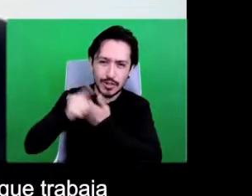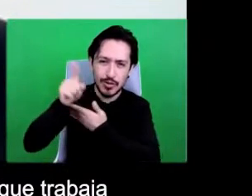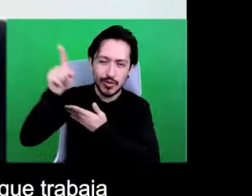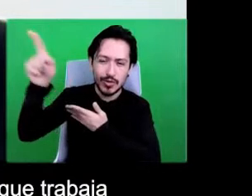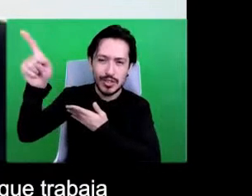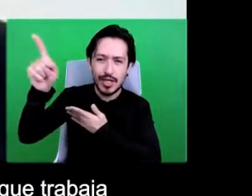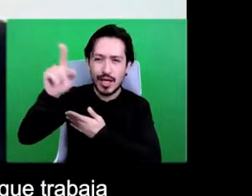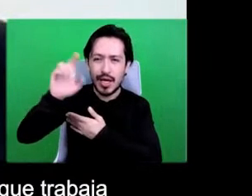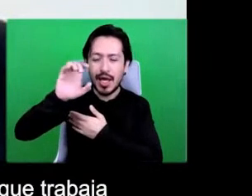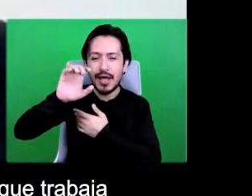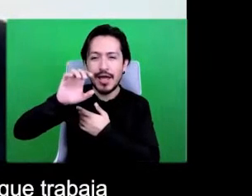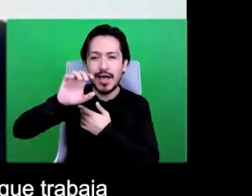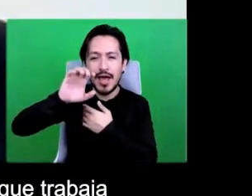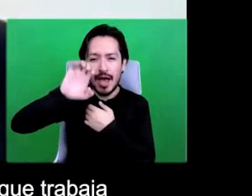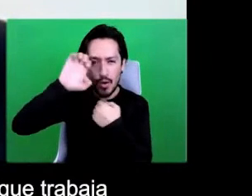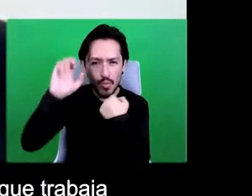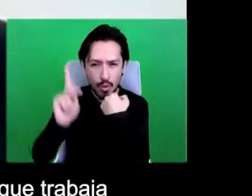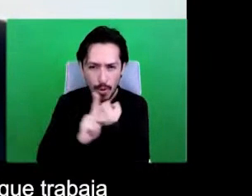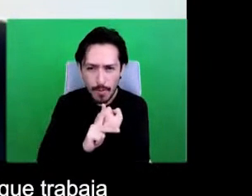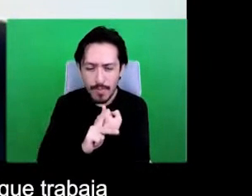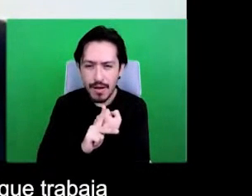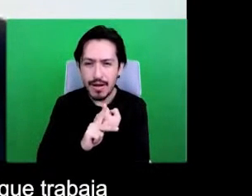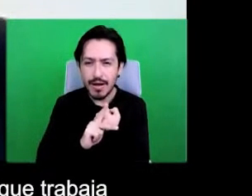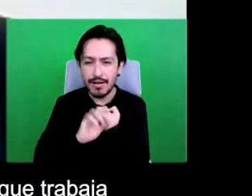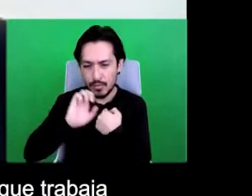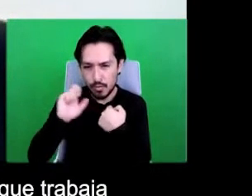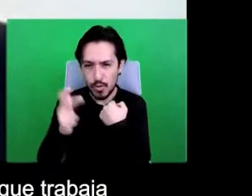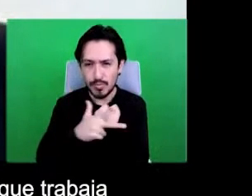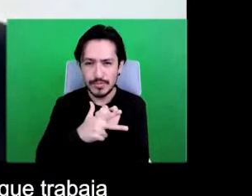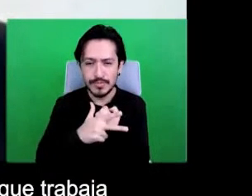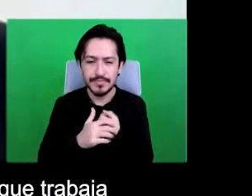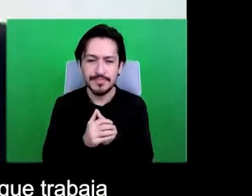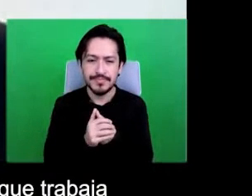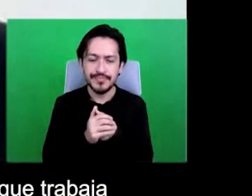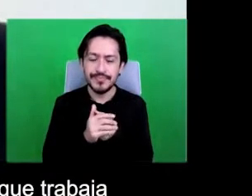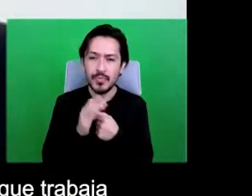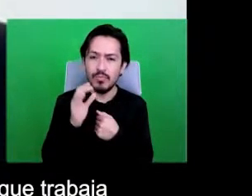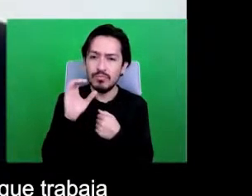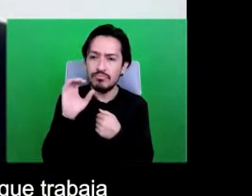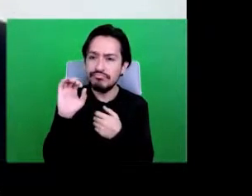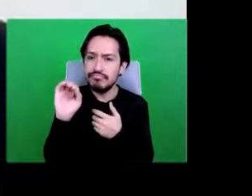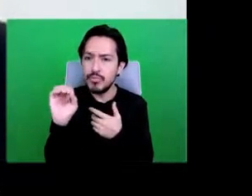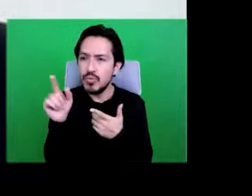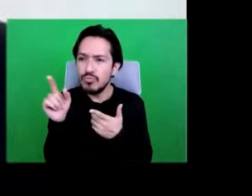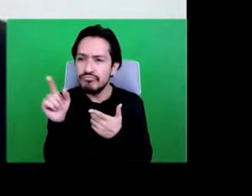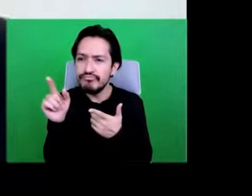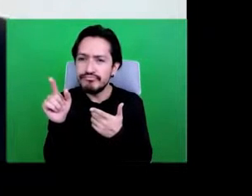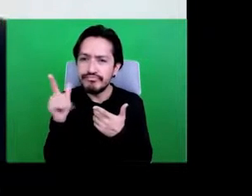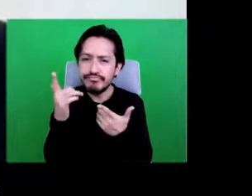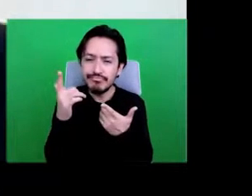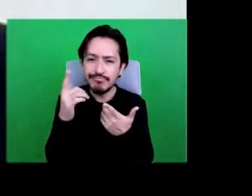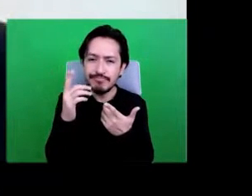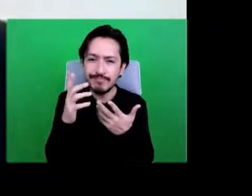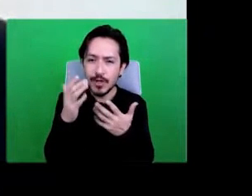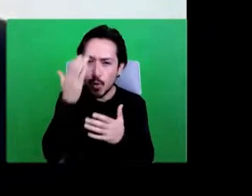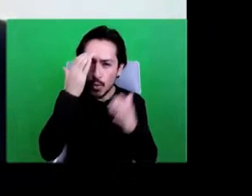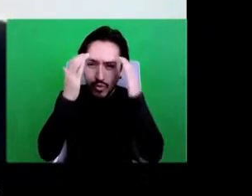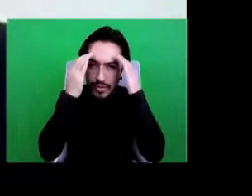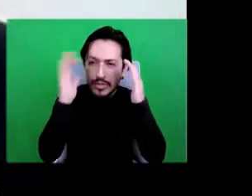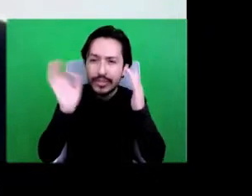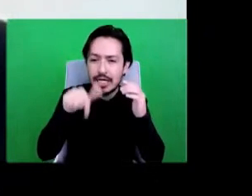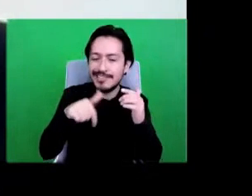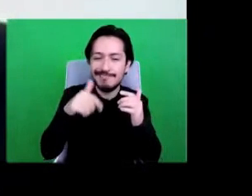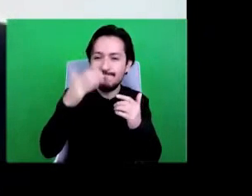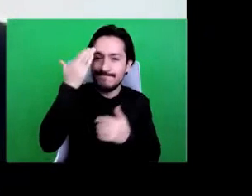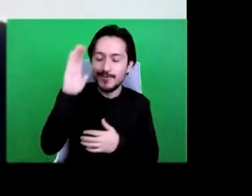gente que trabaja en el Estado, pero que sus grupos no los conocíamos, y todos en este plano universal de